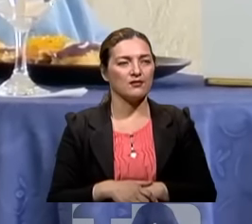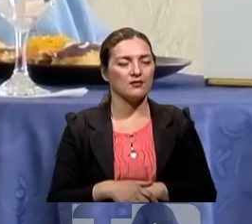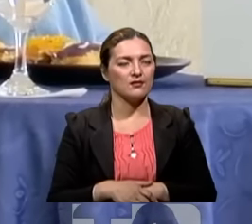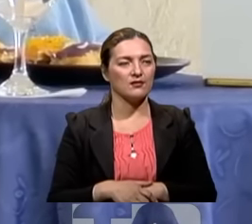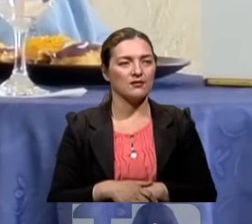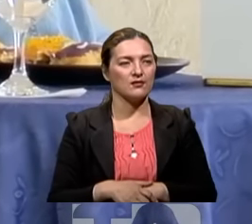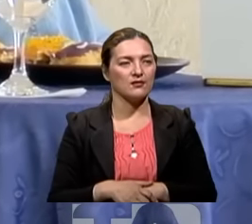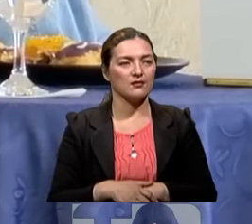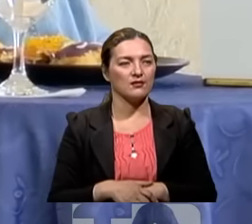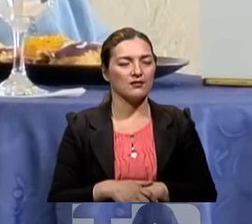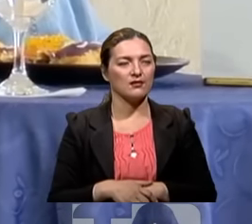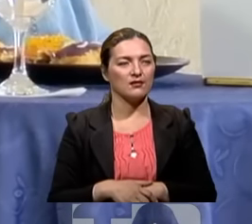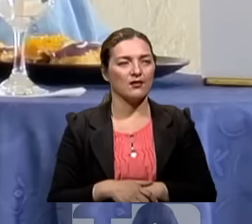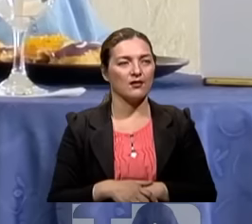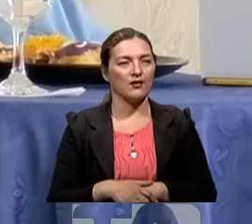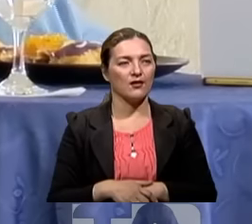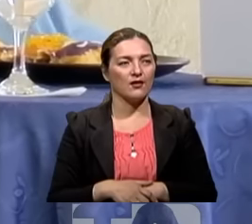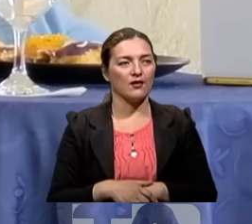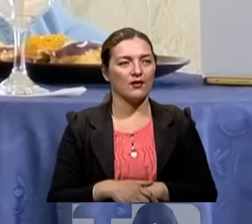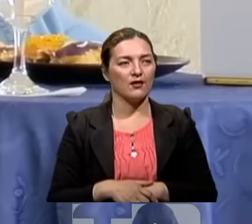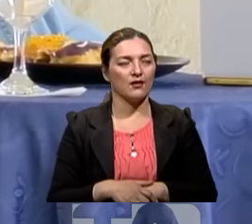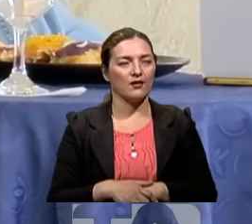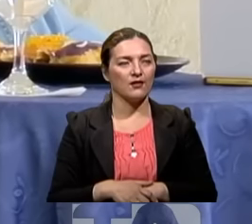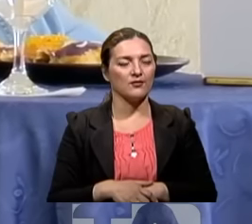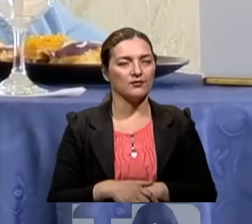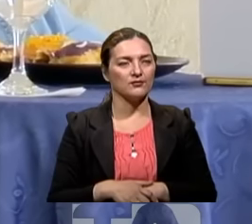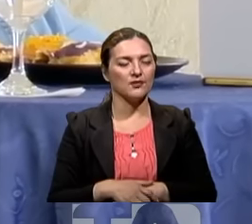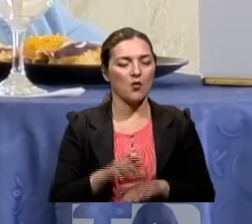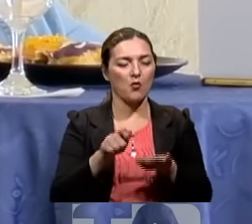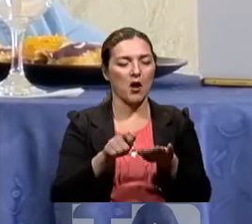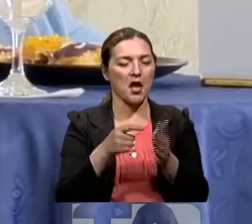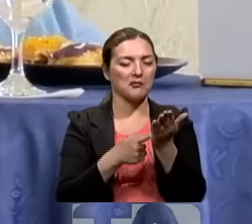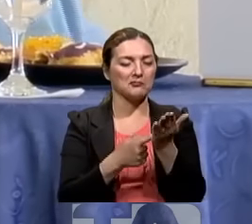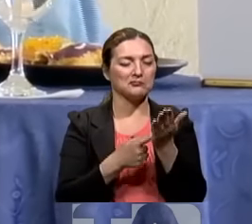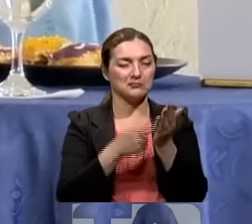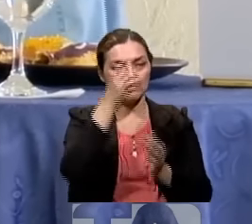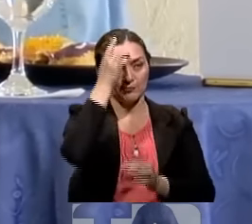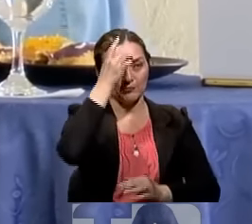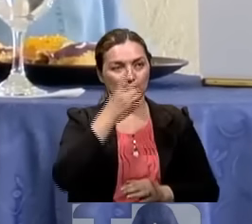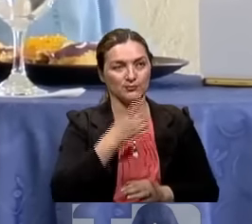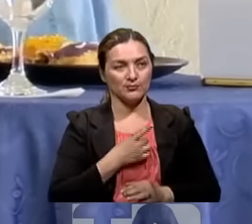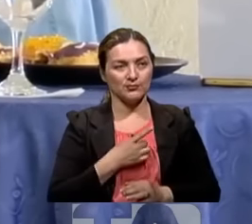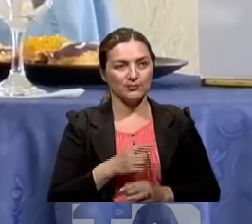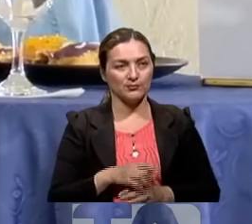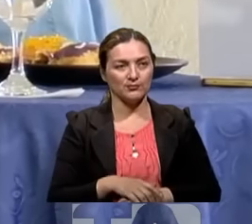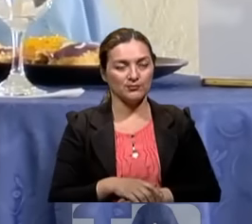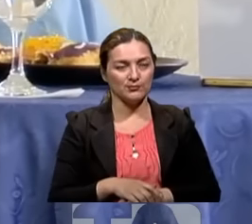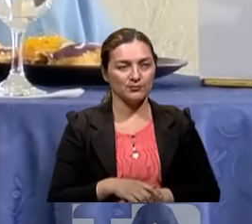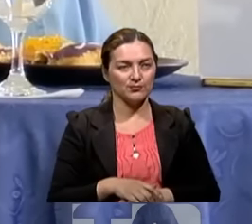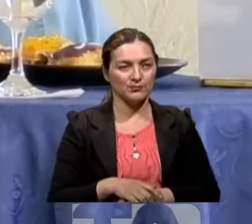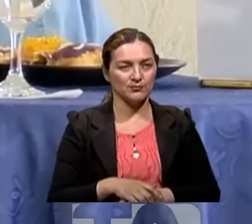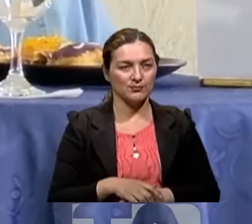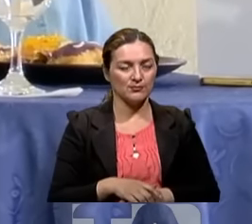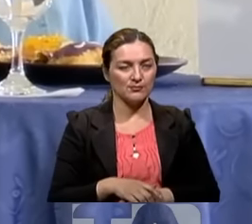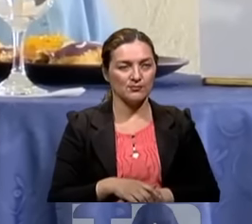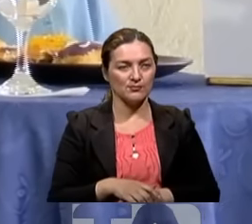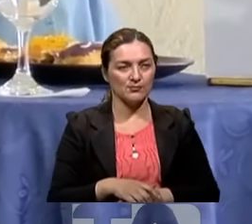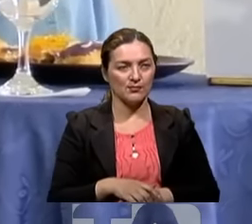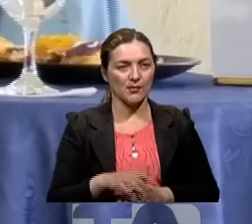Nuestro jurado calificador empezó ya a deliberar. Están analizando la calificación que